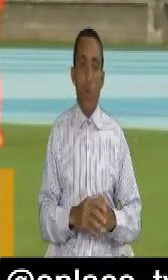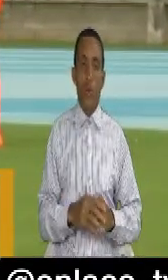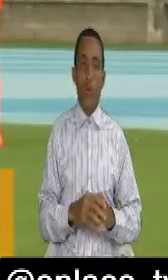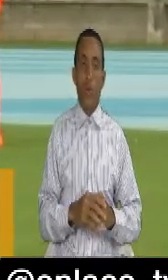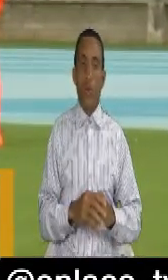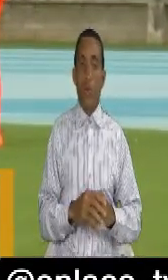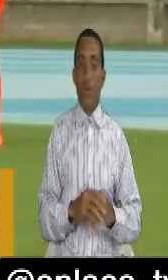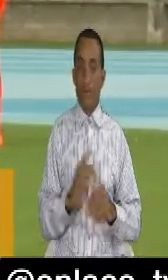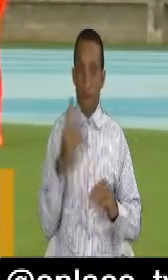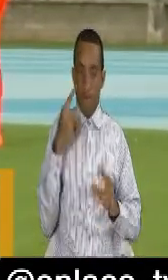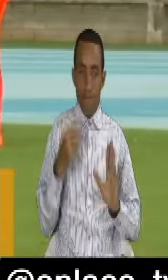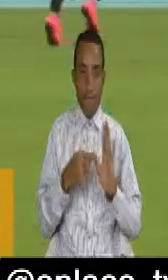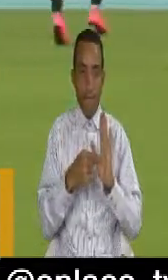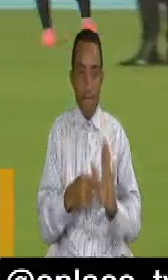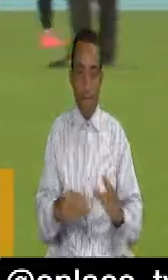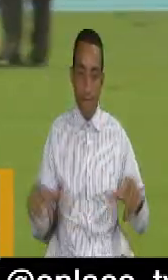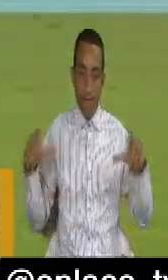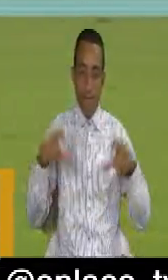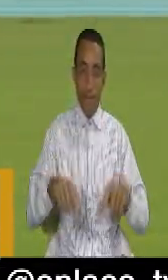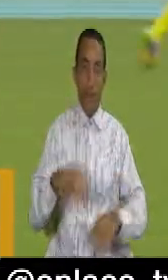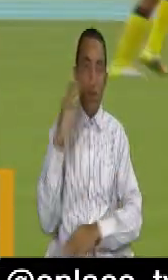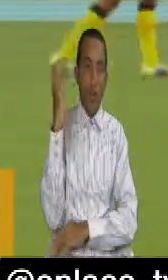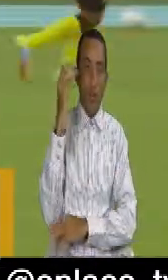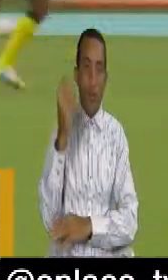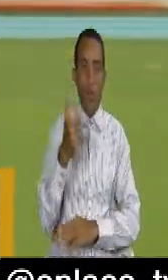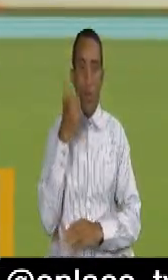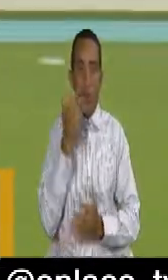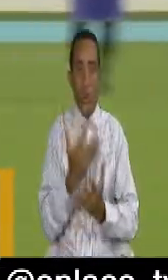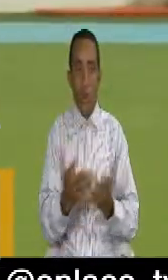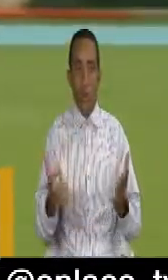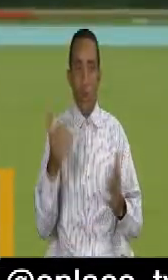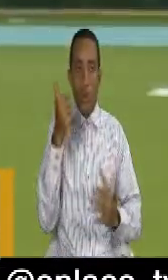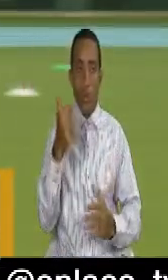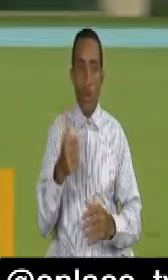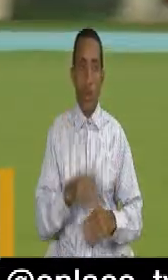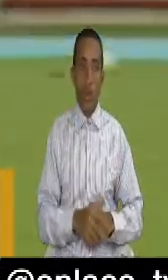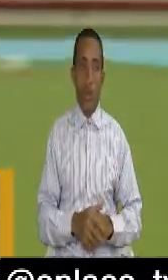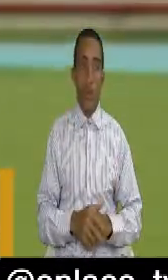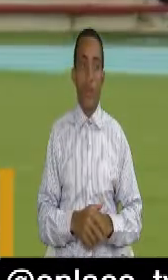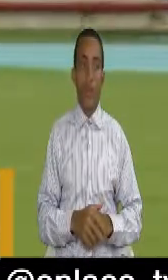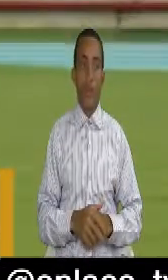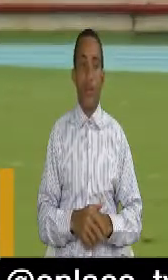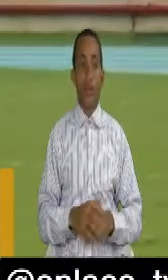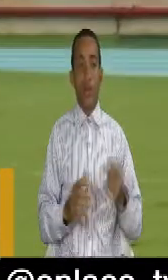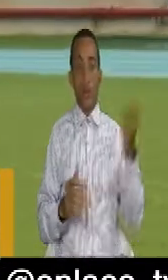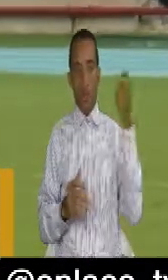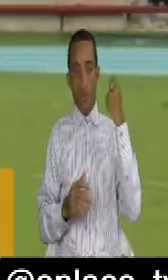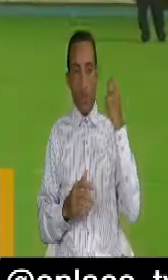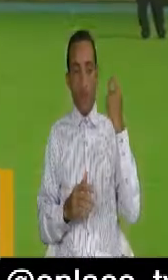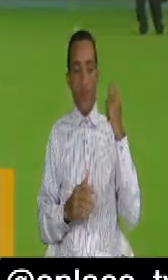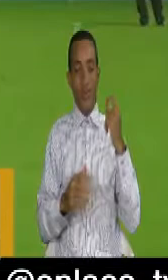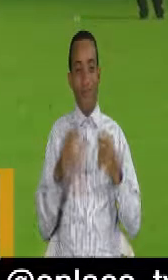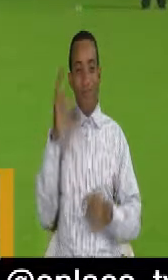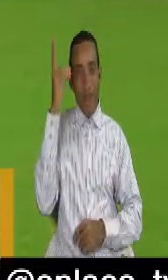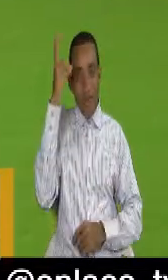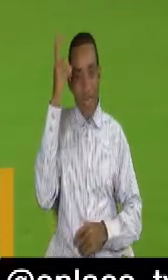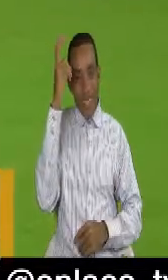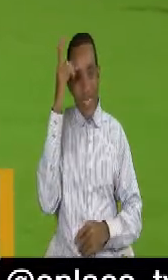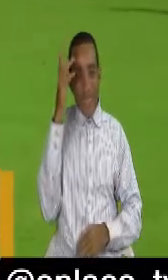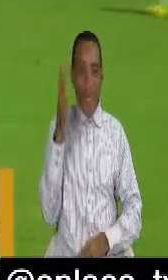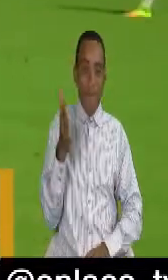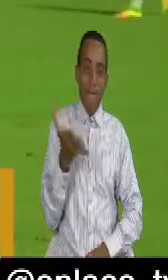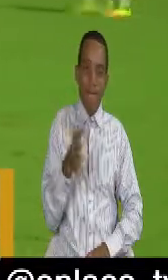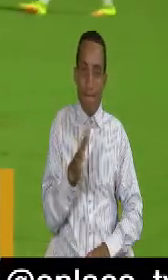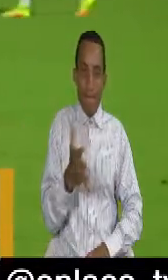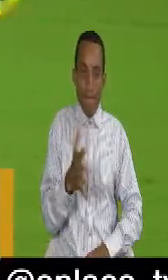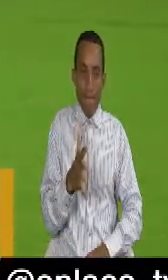que hayan demostrado en las canchas colombianas cosas buenas, ¿no? Últimamente en el América no brilló mucho. Bueno,